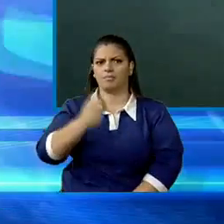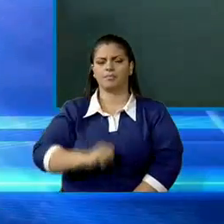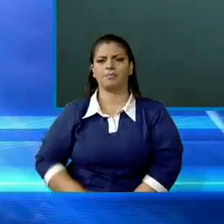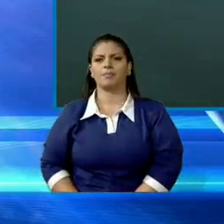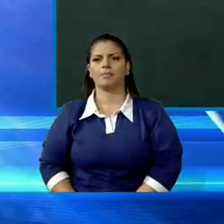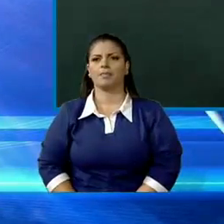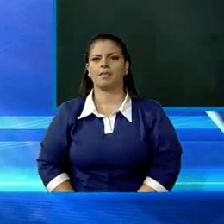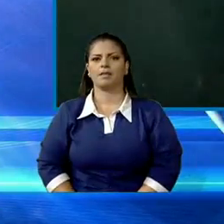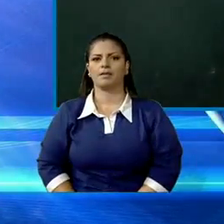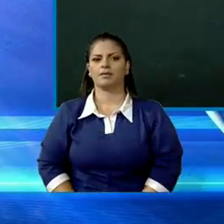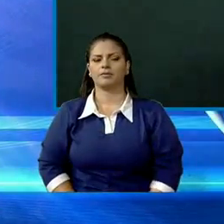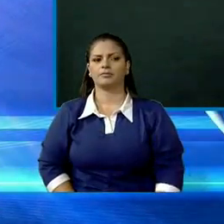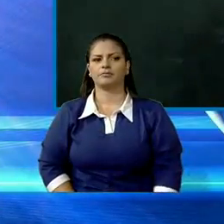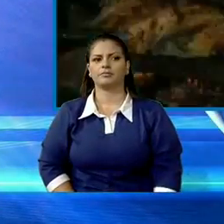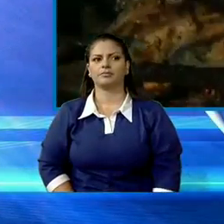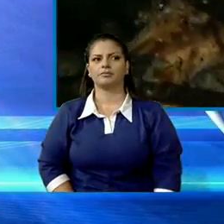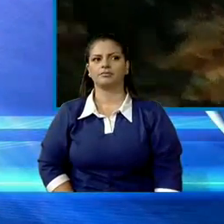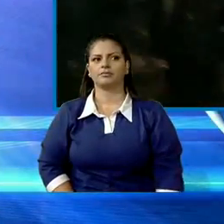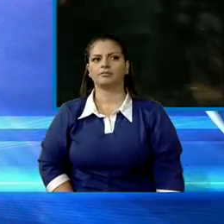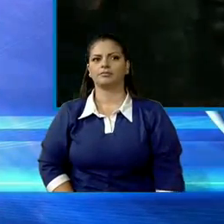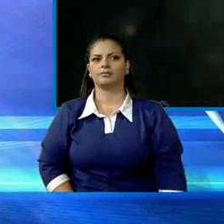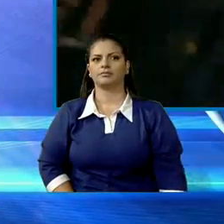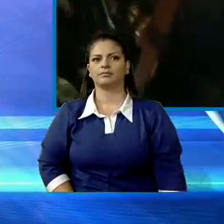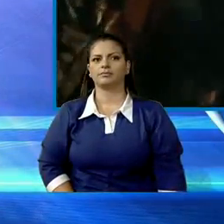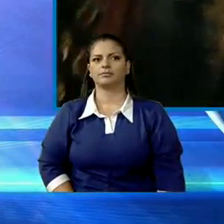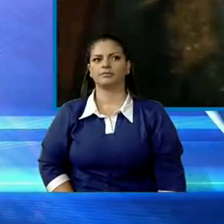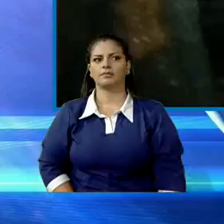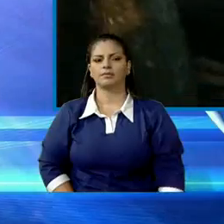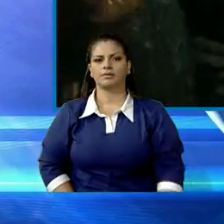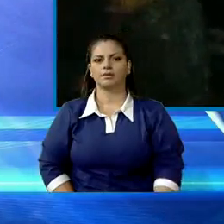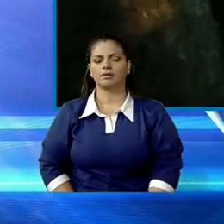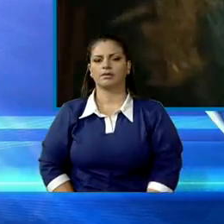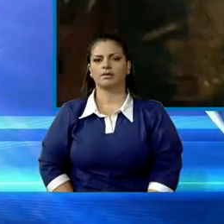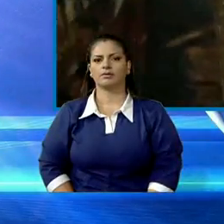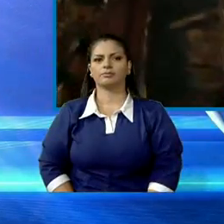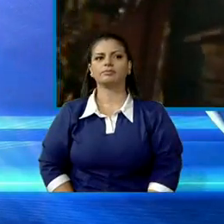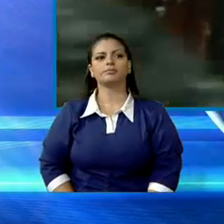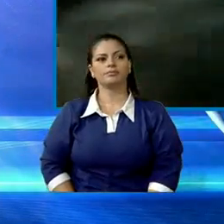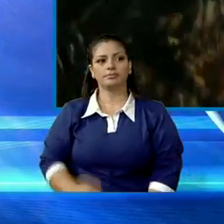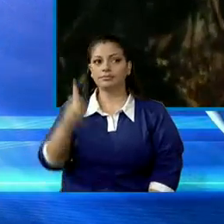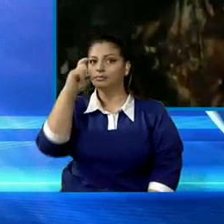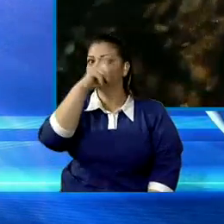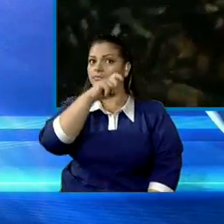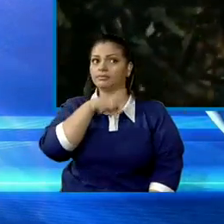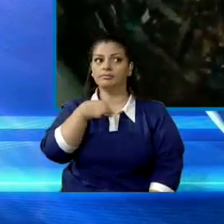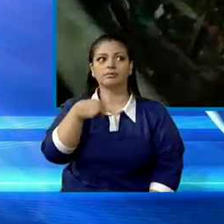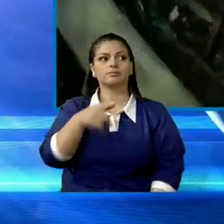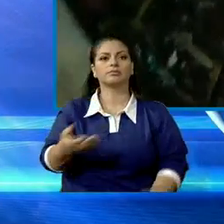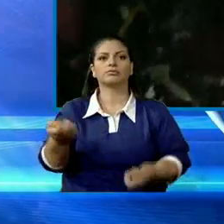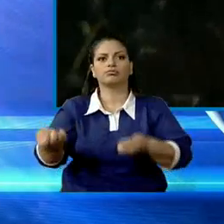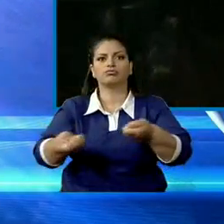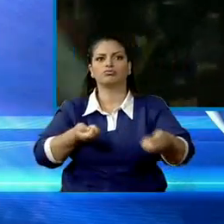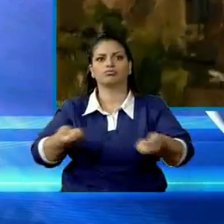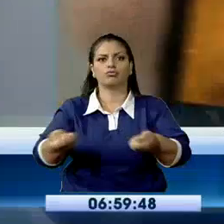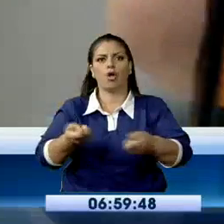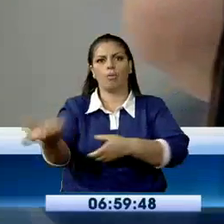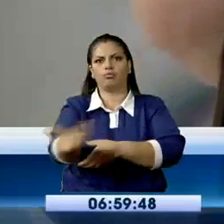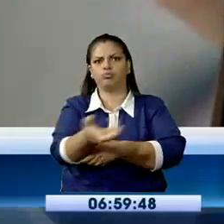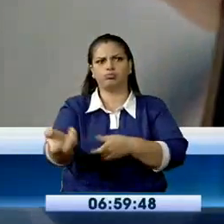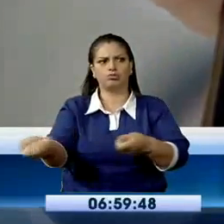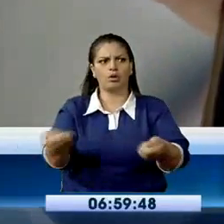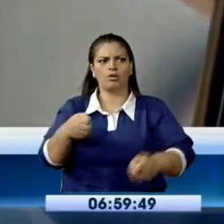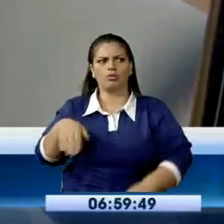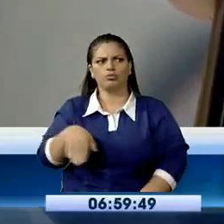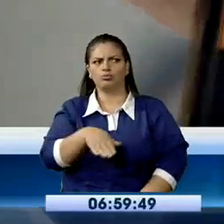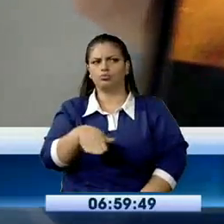de bomberos. El bombero que tomó envió, procedimiento exacto, del caso, que es difícil llegar y subir allí. ¿Por qué? Son calles angostas y por